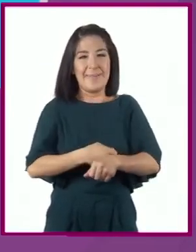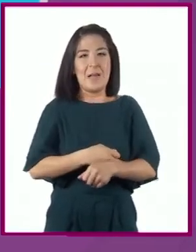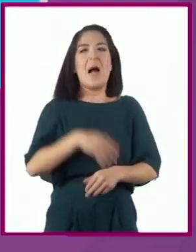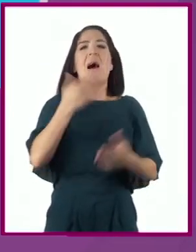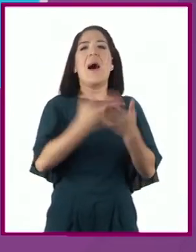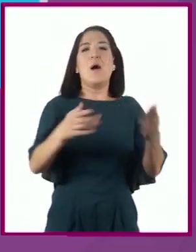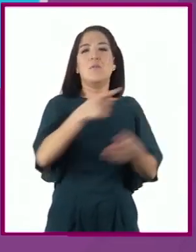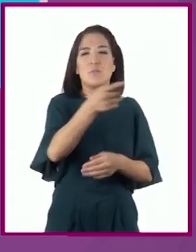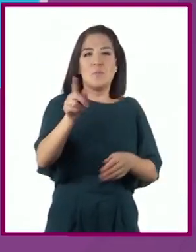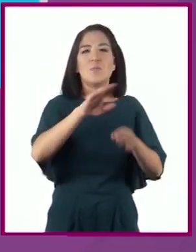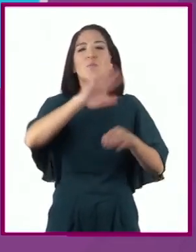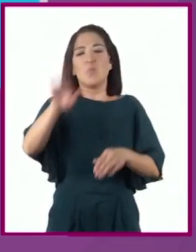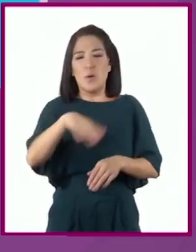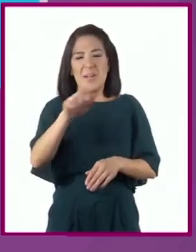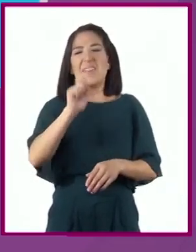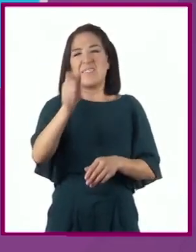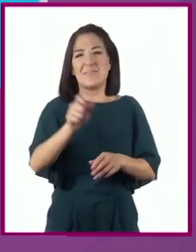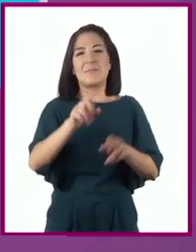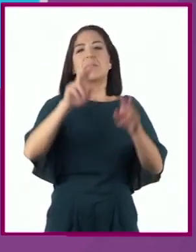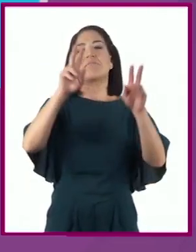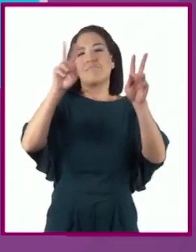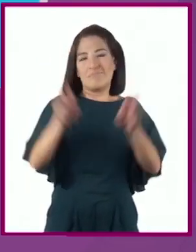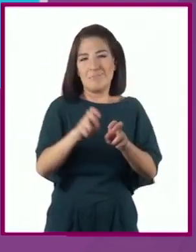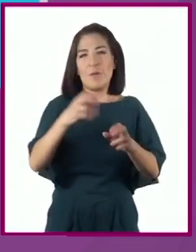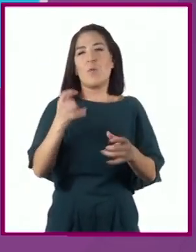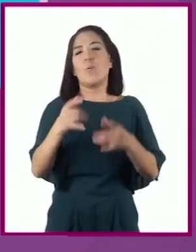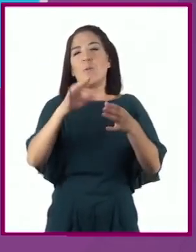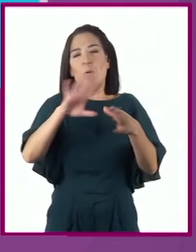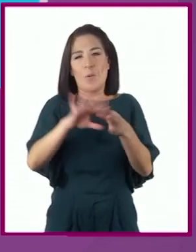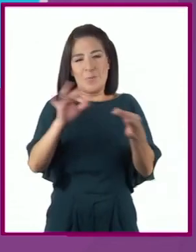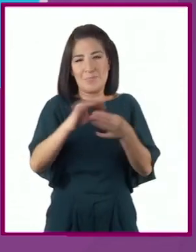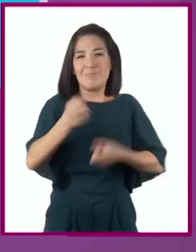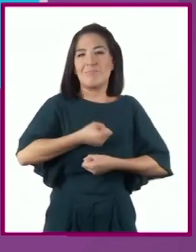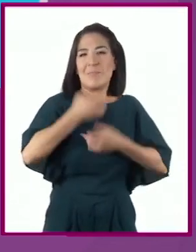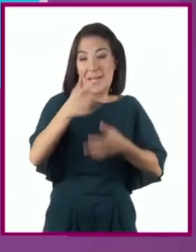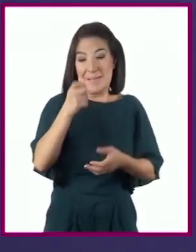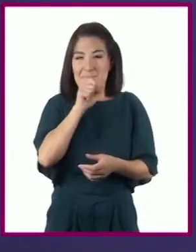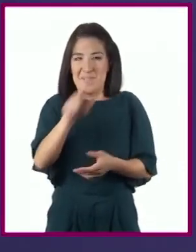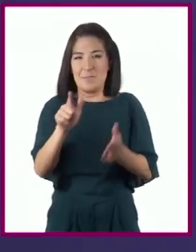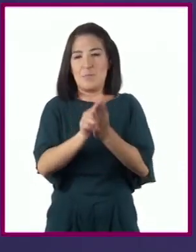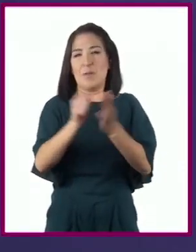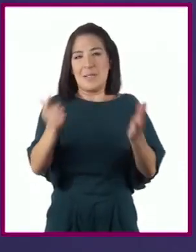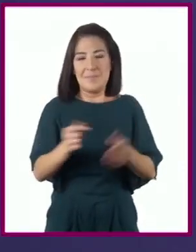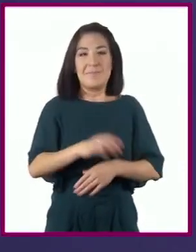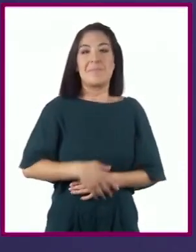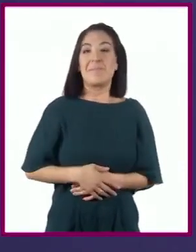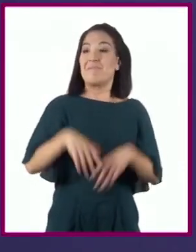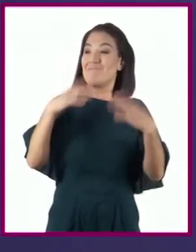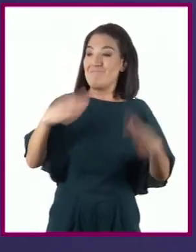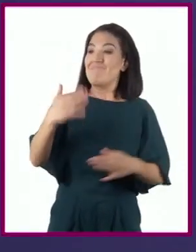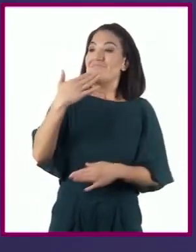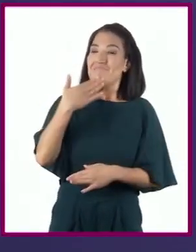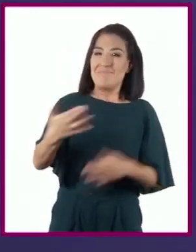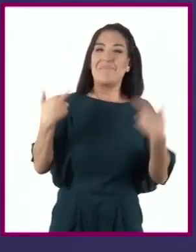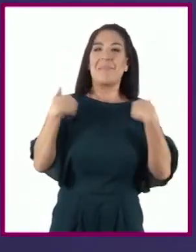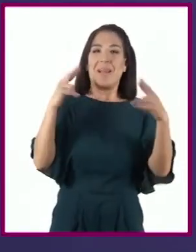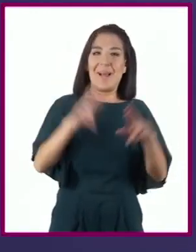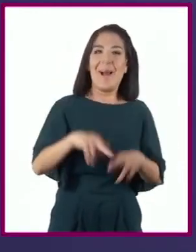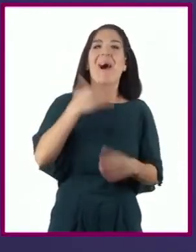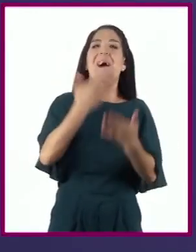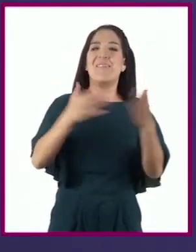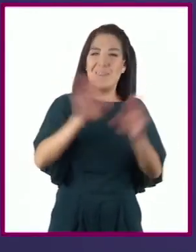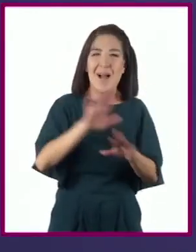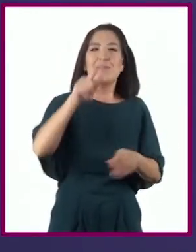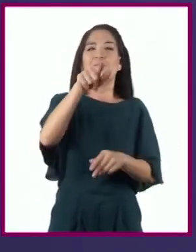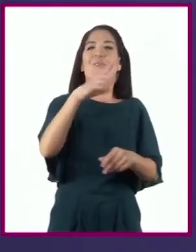el fragmento de un cuento o una novela en sus libros y modifiquen al narrador. ¡Muy bien, profesor! Ahora ya tienen